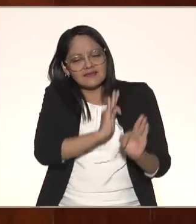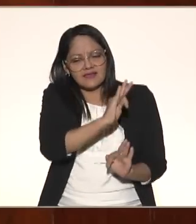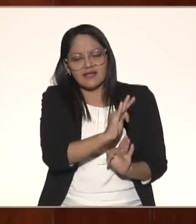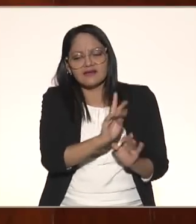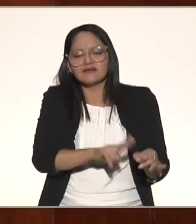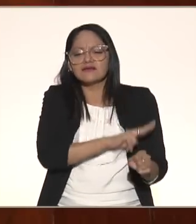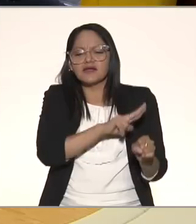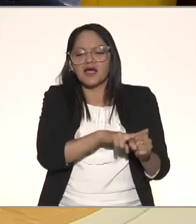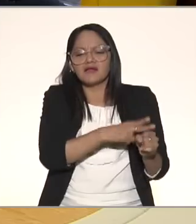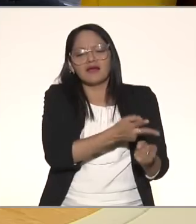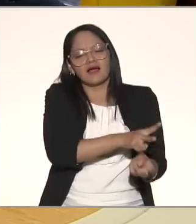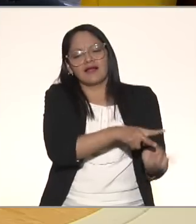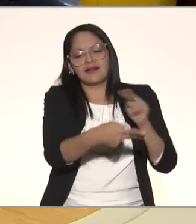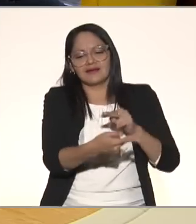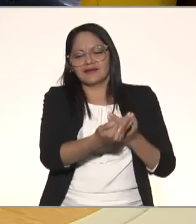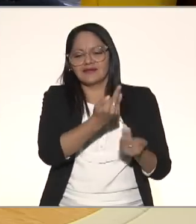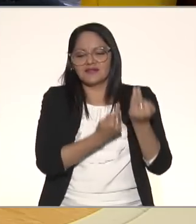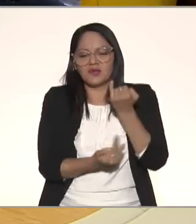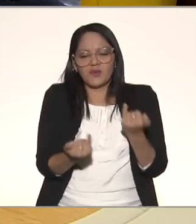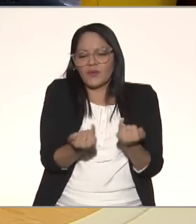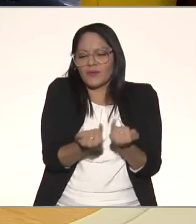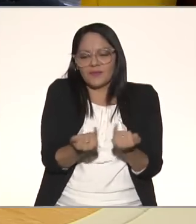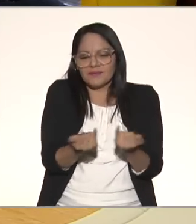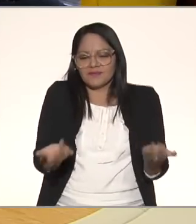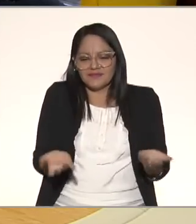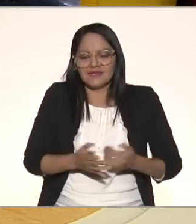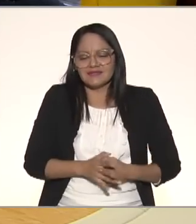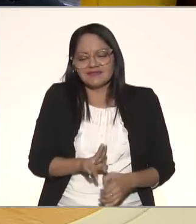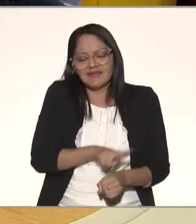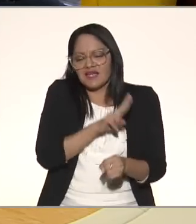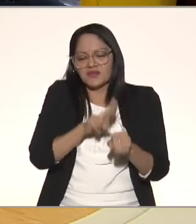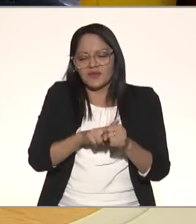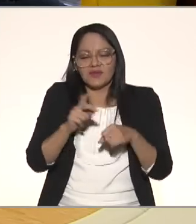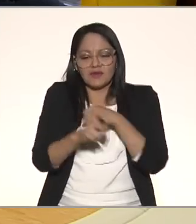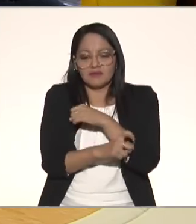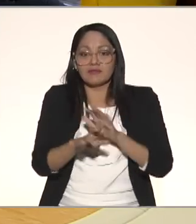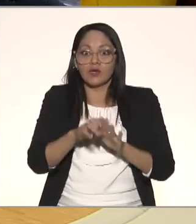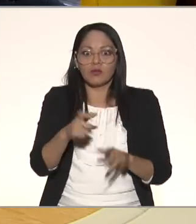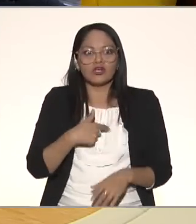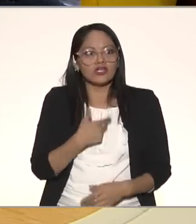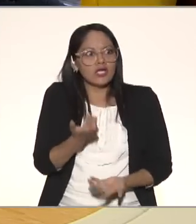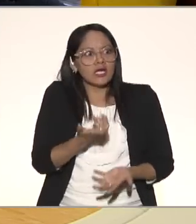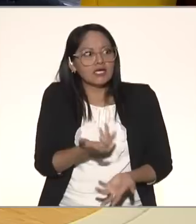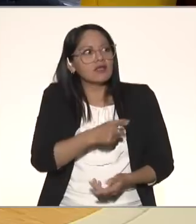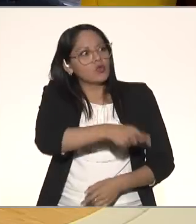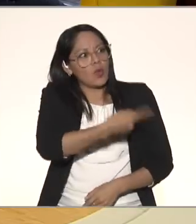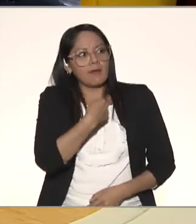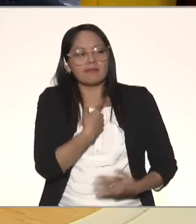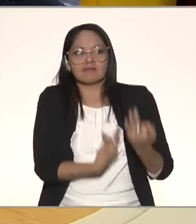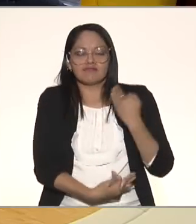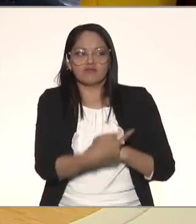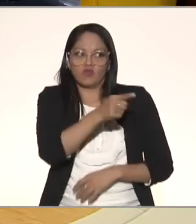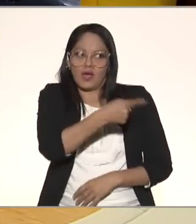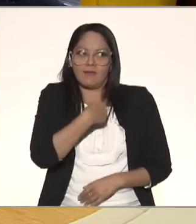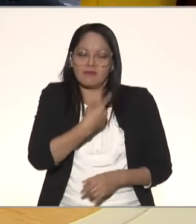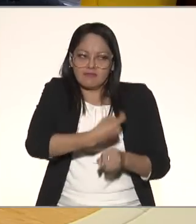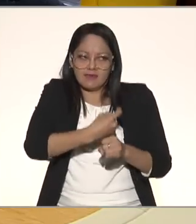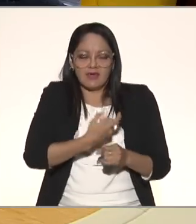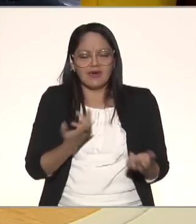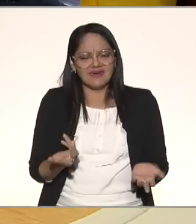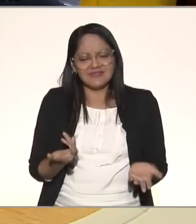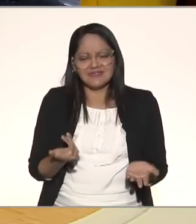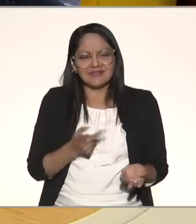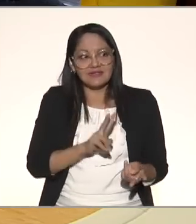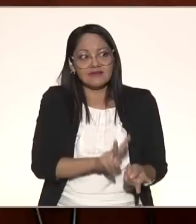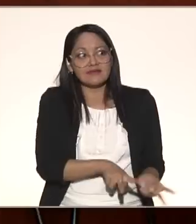entonces va a ocurrir que recibimos de regreso pero si yo vengo porque tengo muchas ansias de que tú me complazcas a mí primero es muy probable que